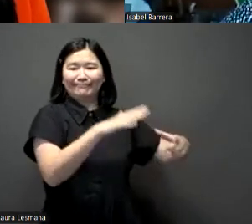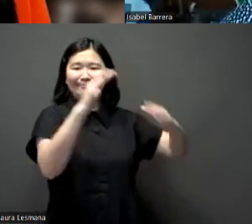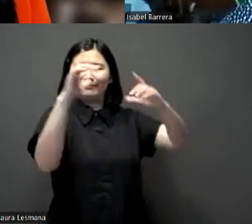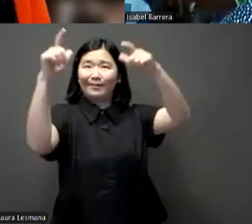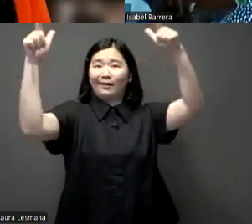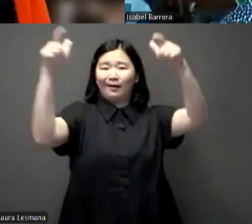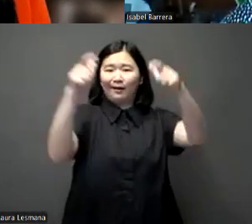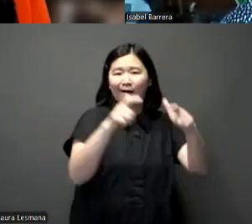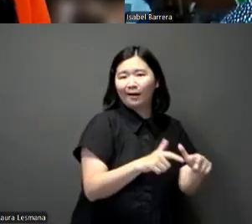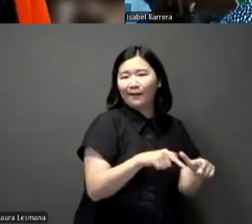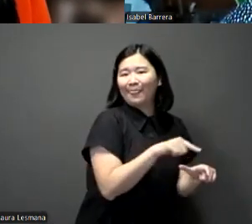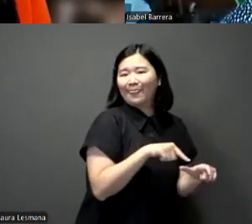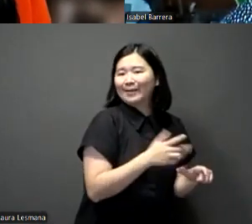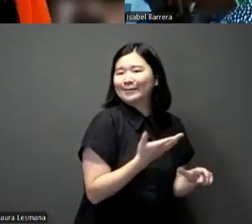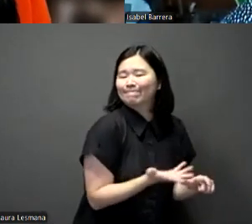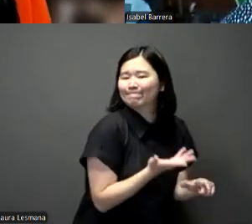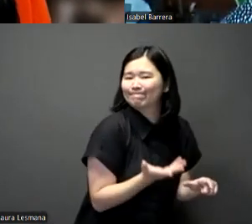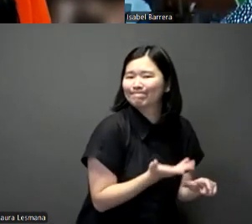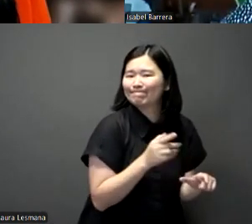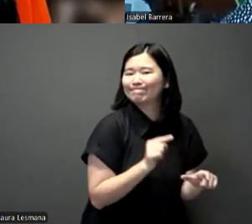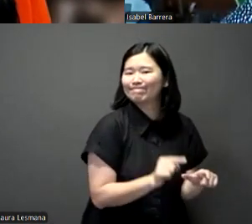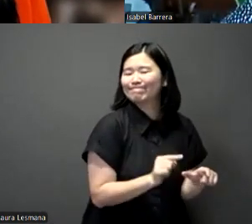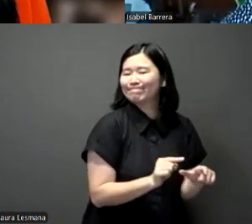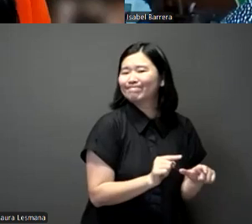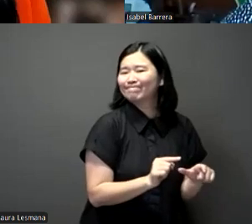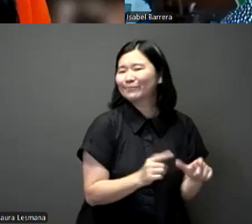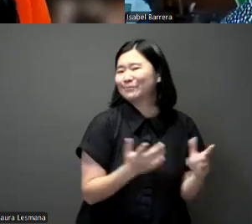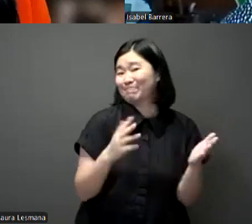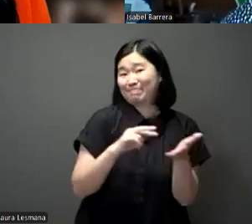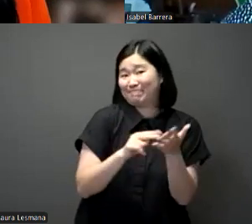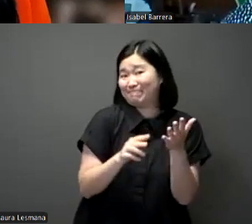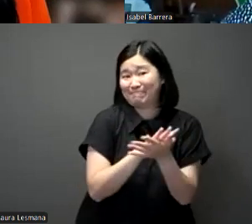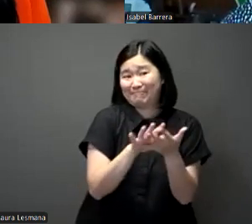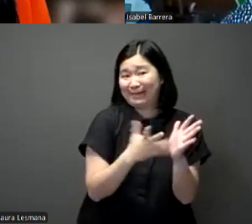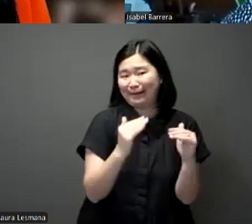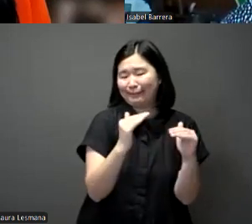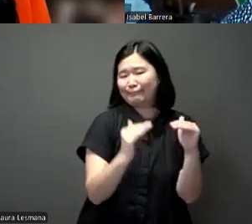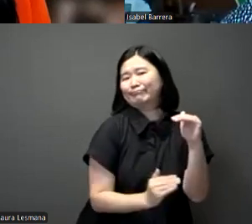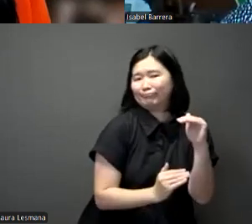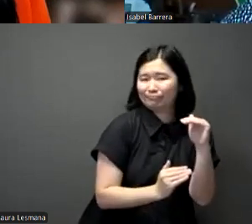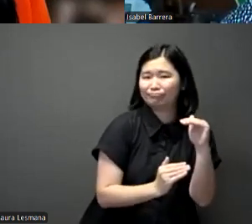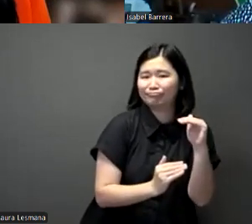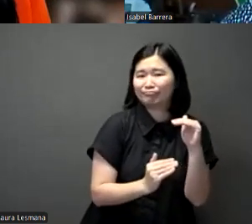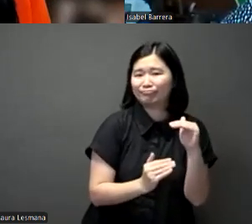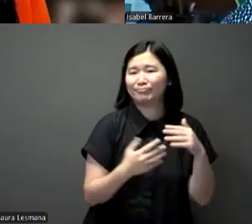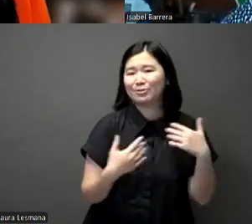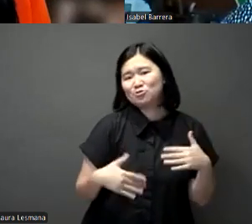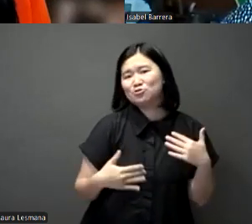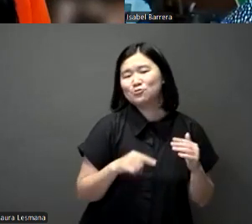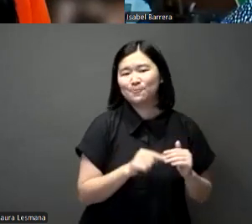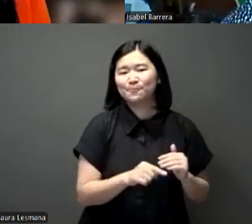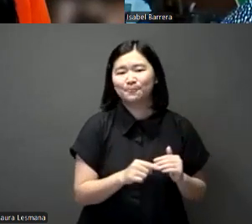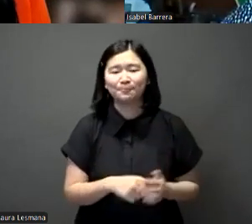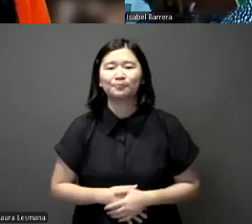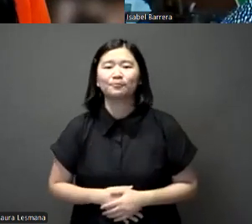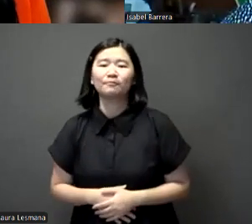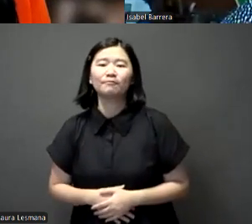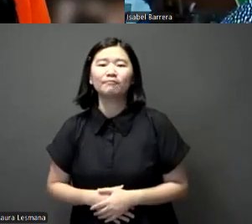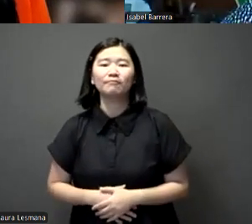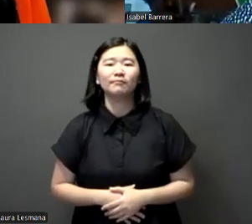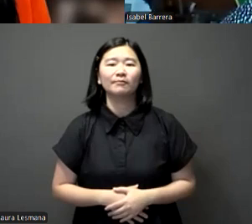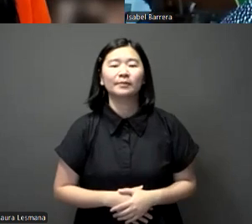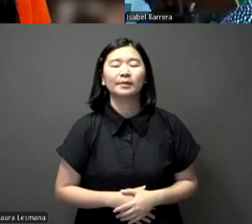Thank you, Dr. Pereira. I think on your next question, so first of all, I actually just want to say thank you so much for the webinar participants.